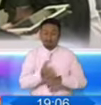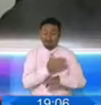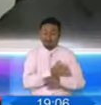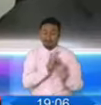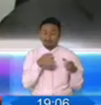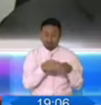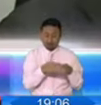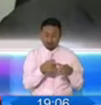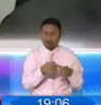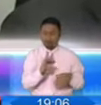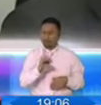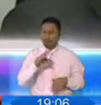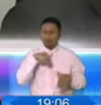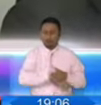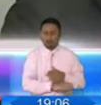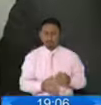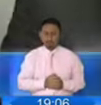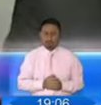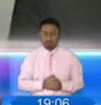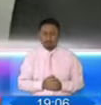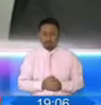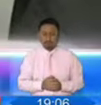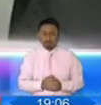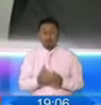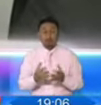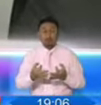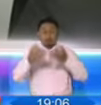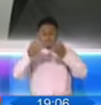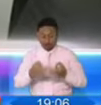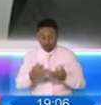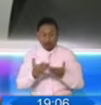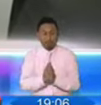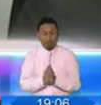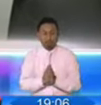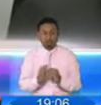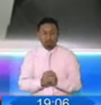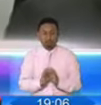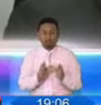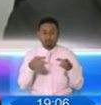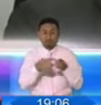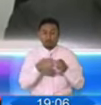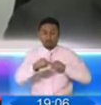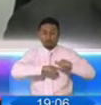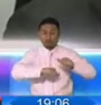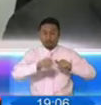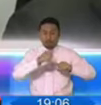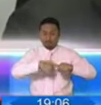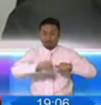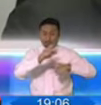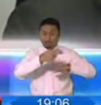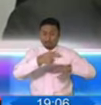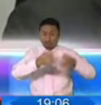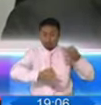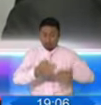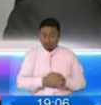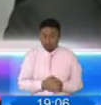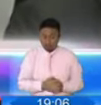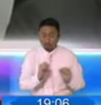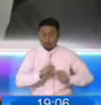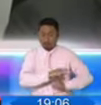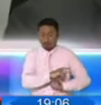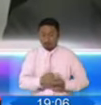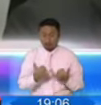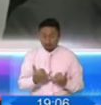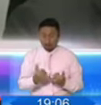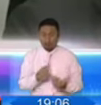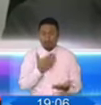CAL. Insistido formalmente al Consejo de la Administración Legislativa para que ante la fuerza